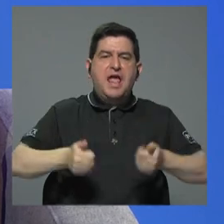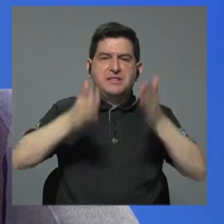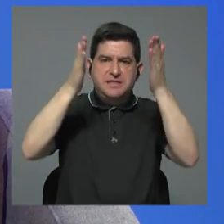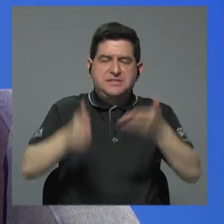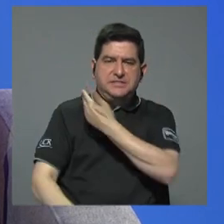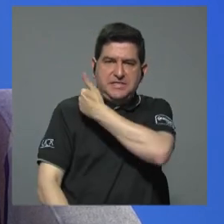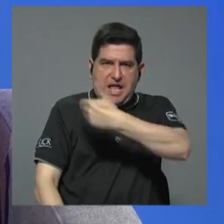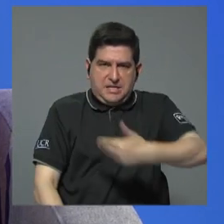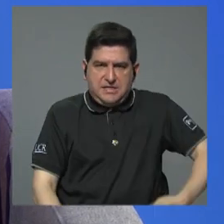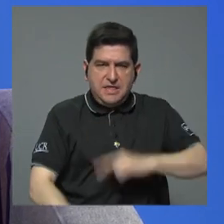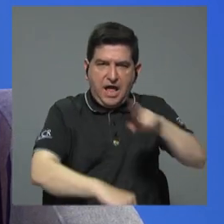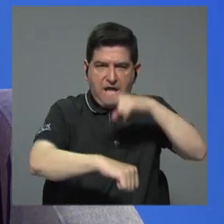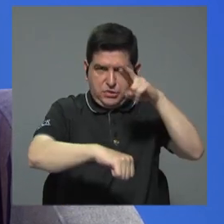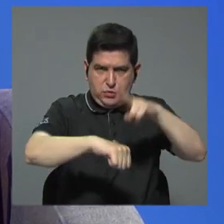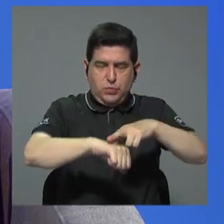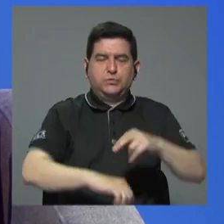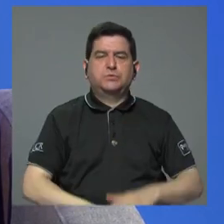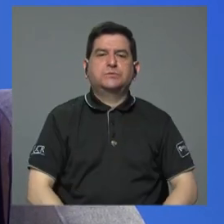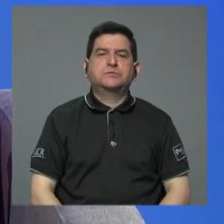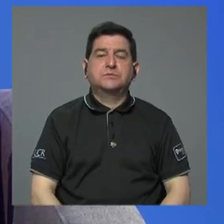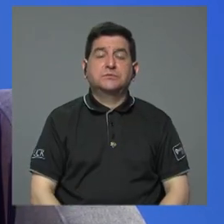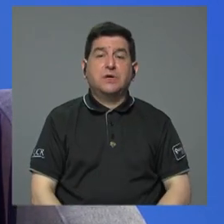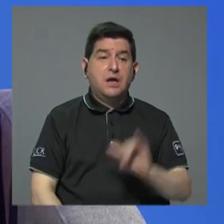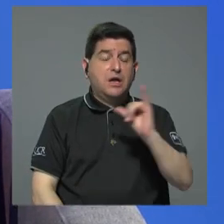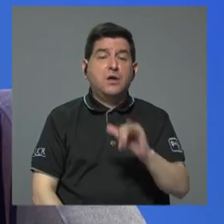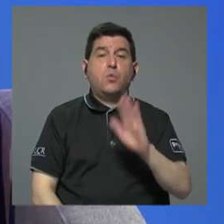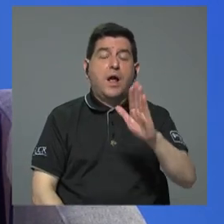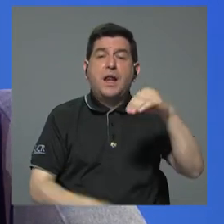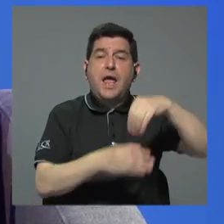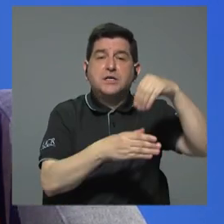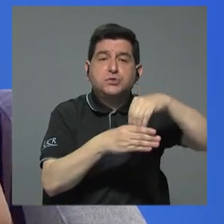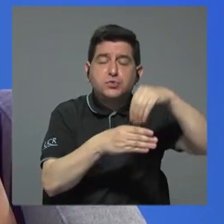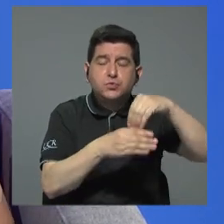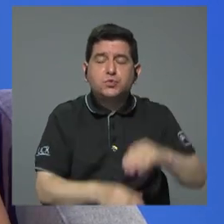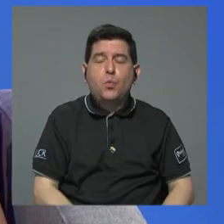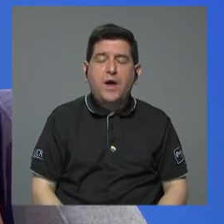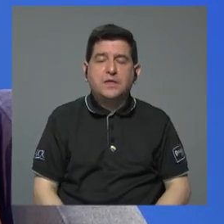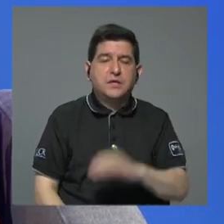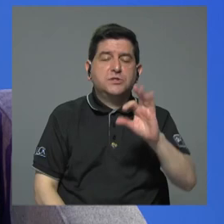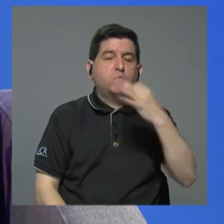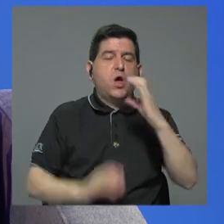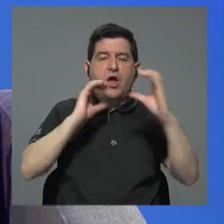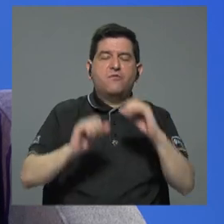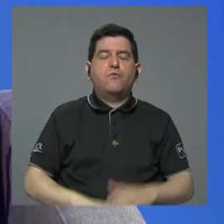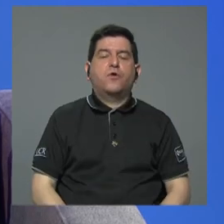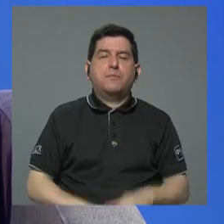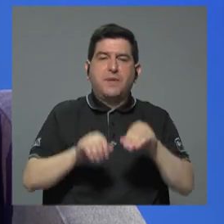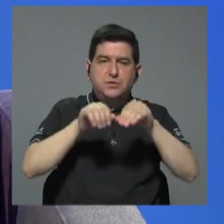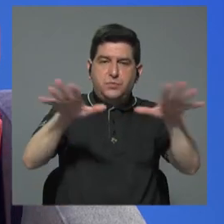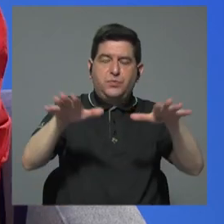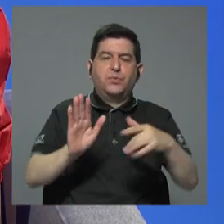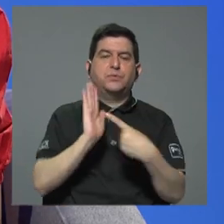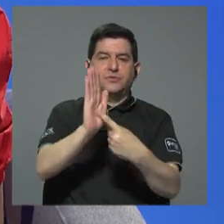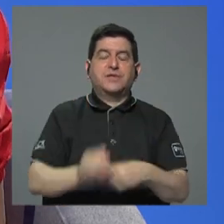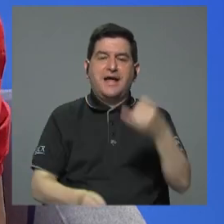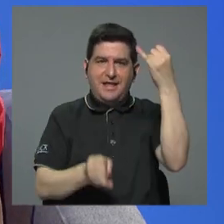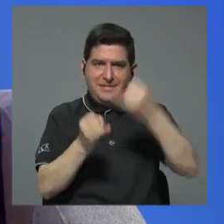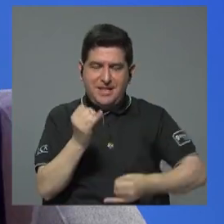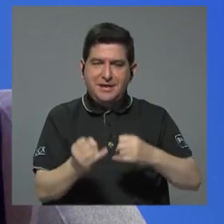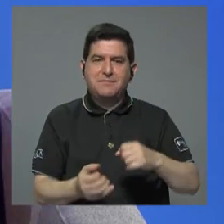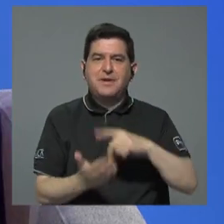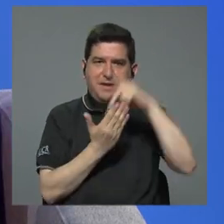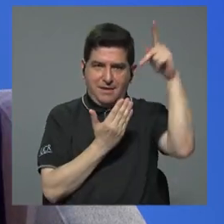candidatas a la presidencia de la República, de lo que tengan en sus cuentas y de lo que aparezca en los medios de comunicación colectiva. Bien, finalizamos